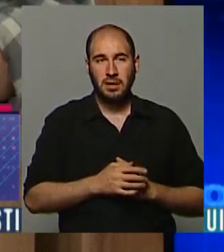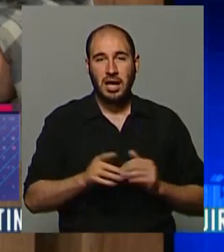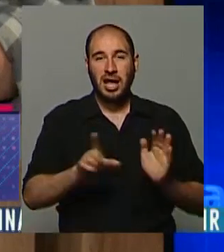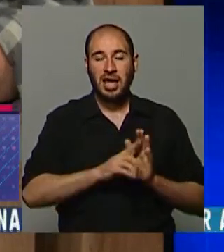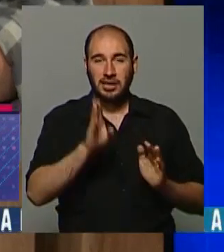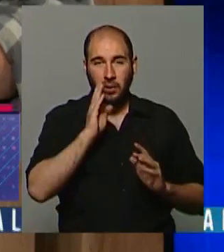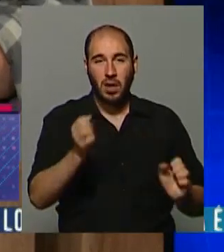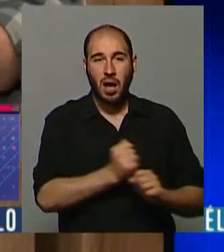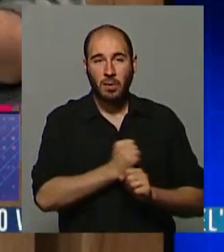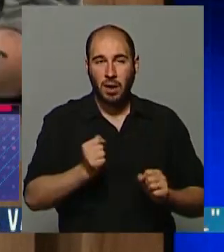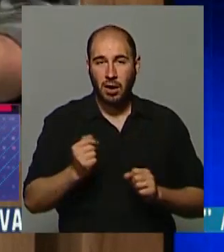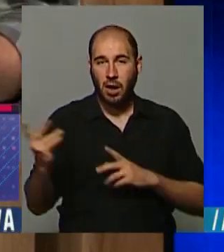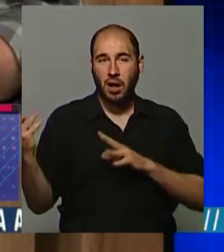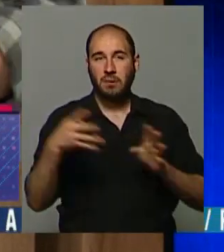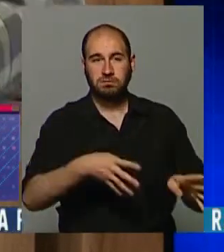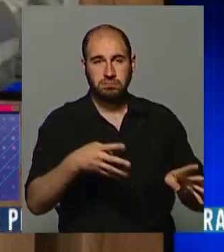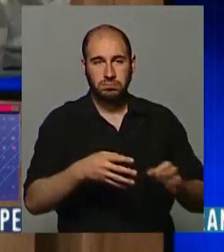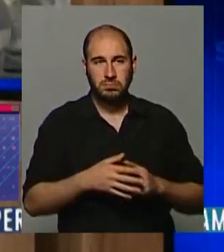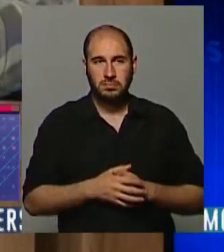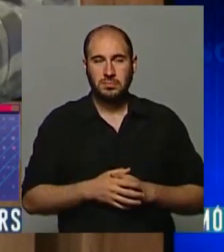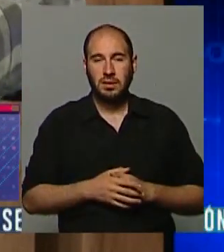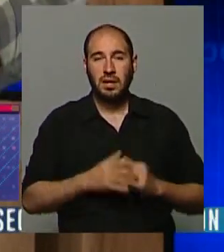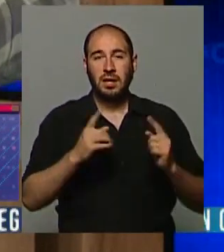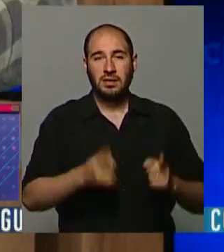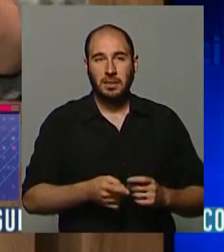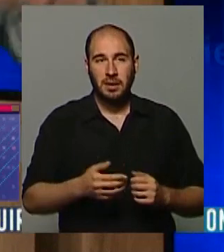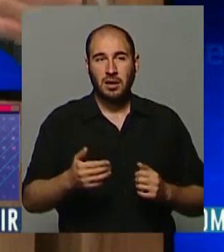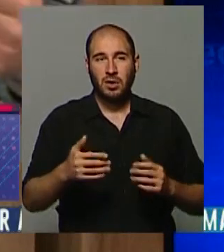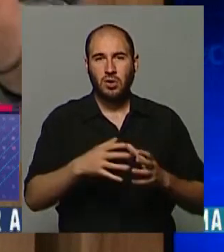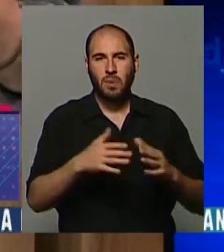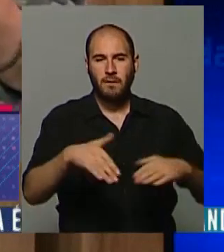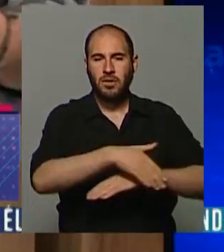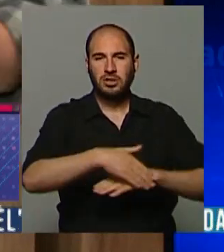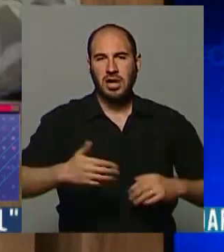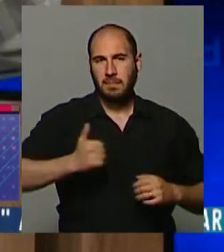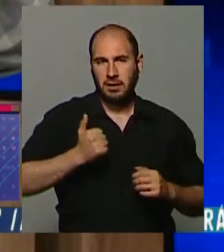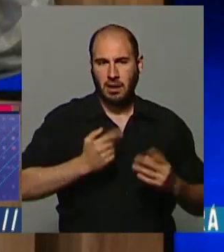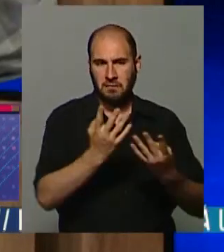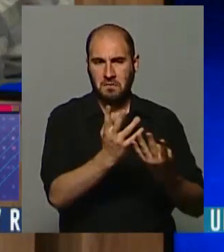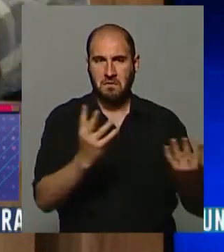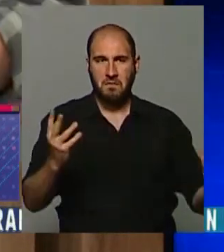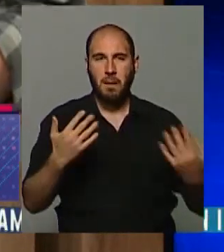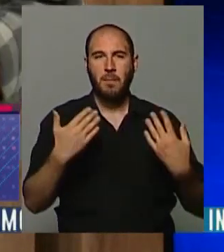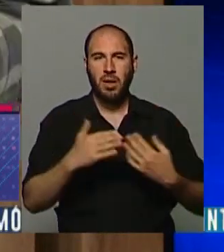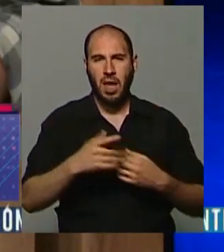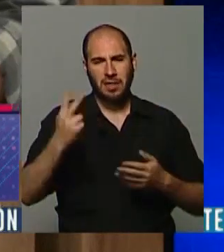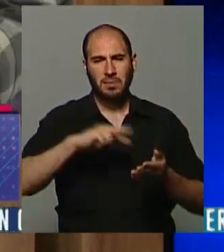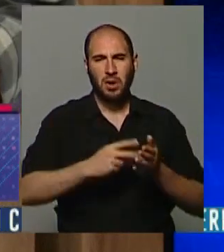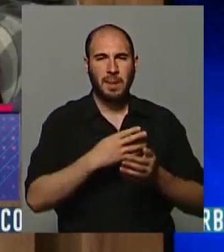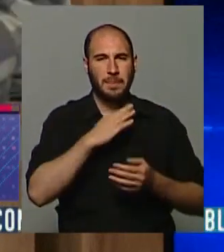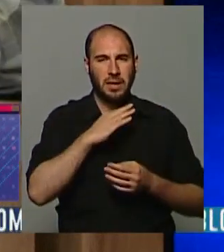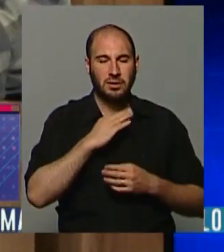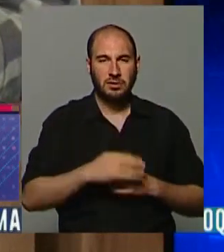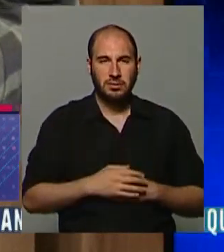Estados Unidos, a combatirlos. A combatirlos, claro. Y a su vez de militarizar la frontera. Esto ya venía con problemas con